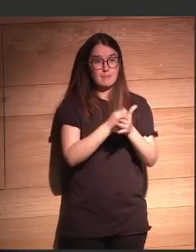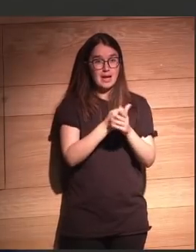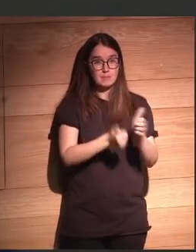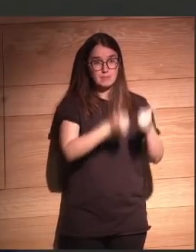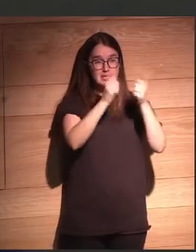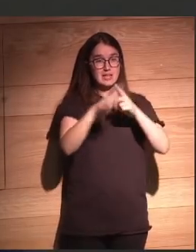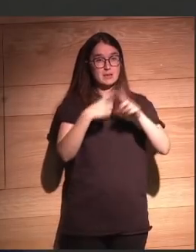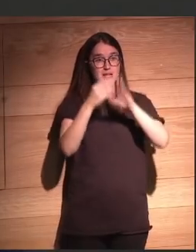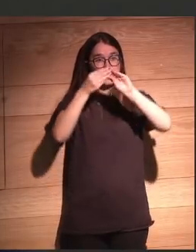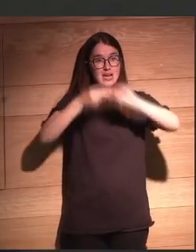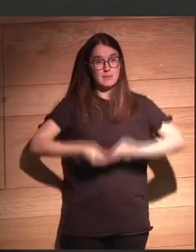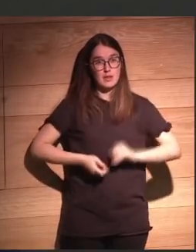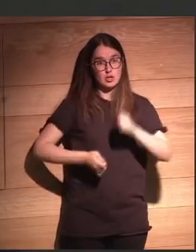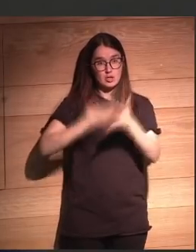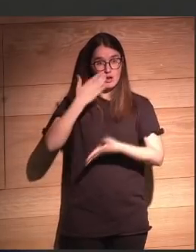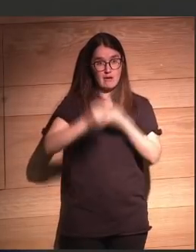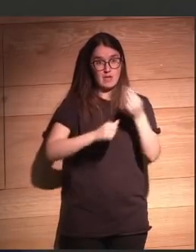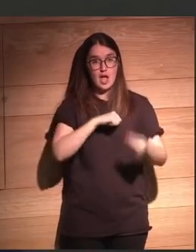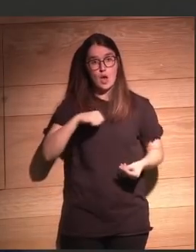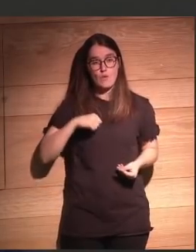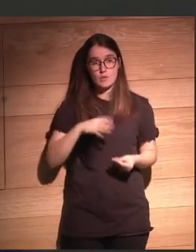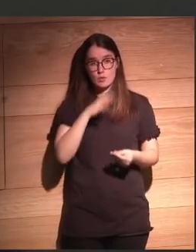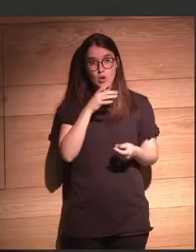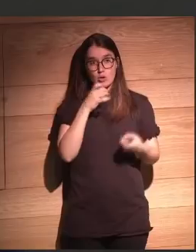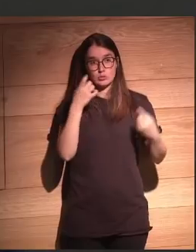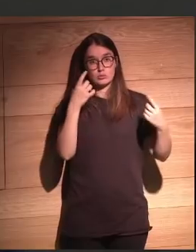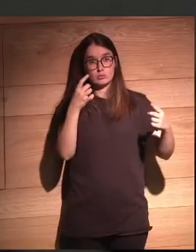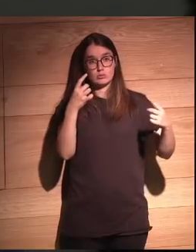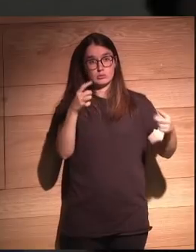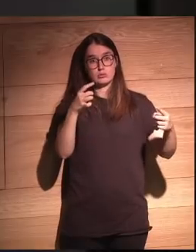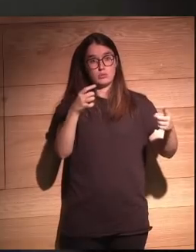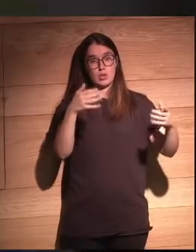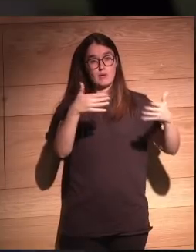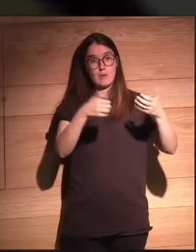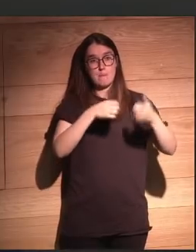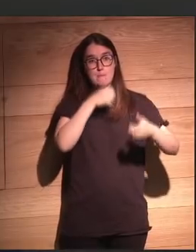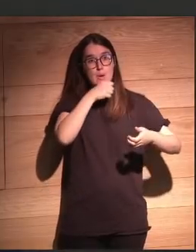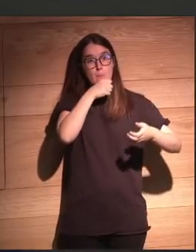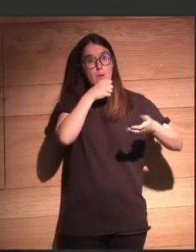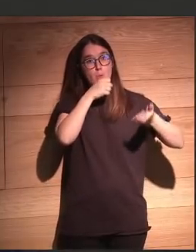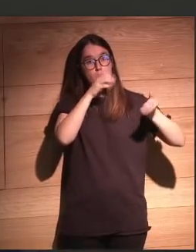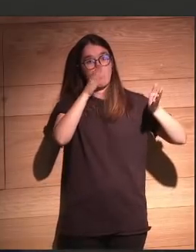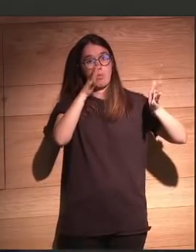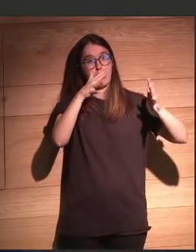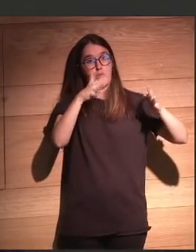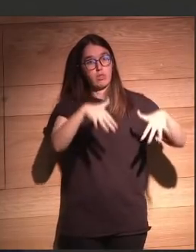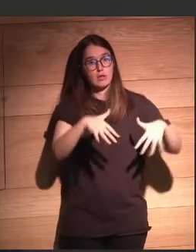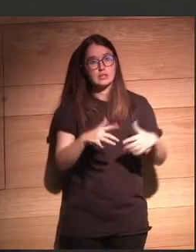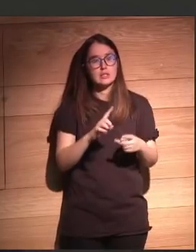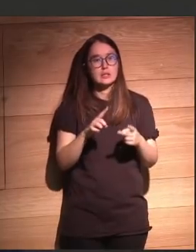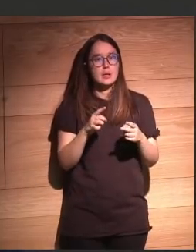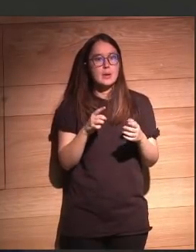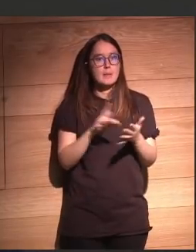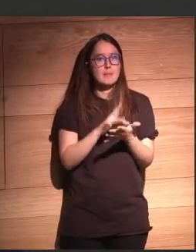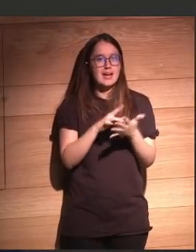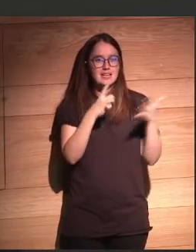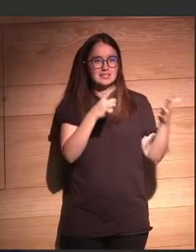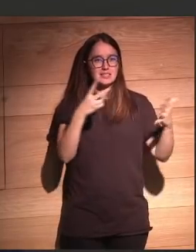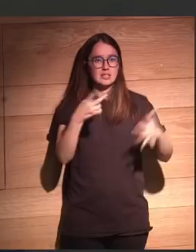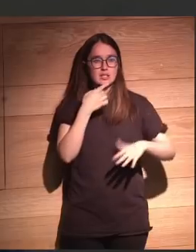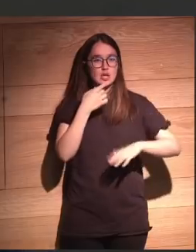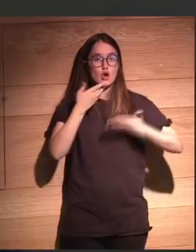mismos las reparaciones de los edificios porque los van dejando caerse de viejos. Habla en la página 62 del hijo